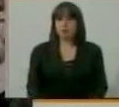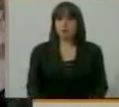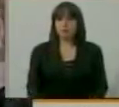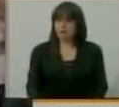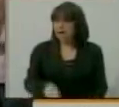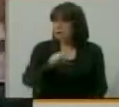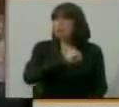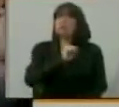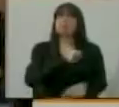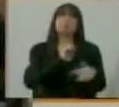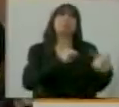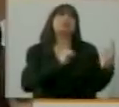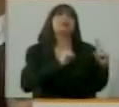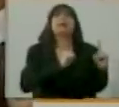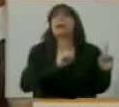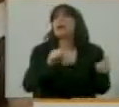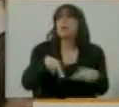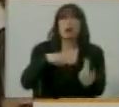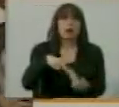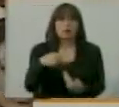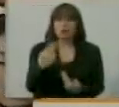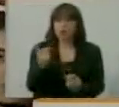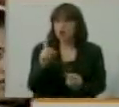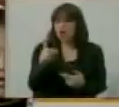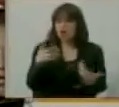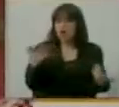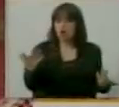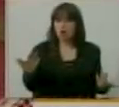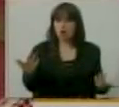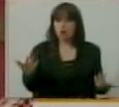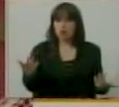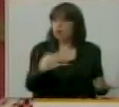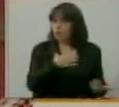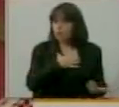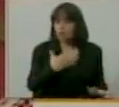no se va a hacer una revolución. No, no, no, no. Con miedo no. Con miedo no.